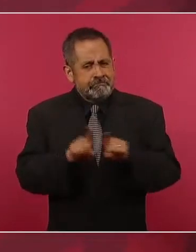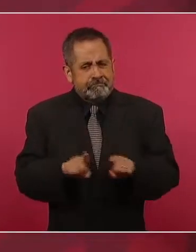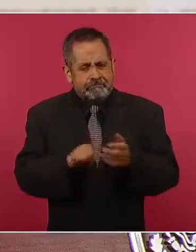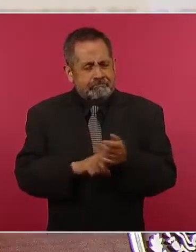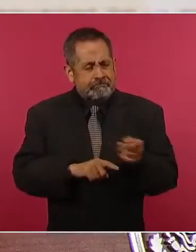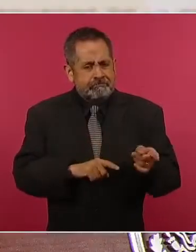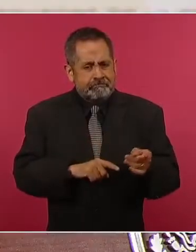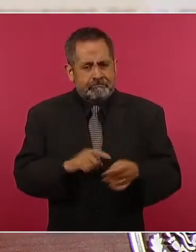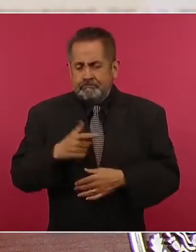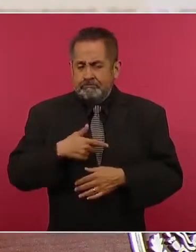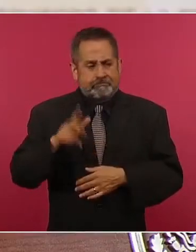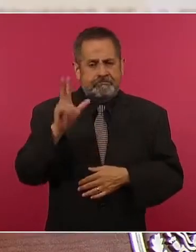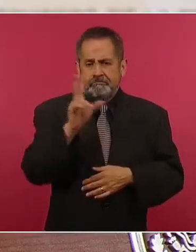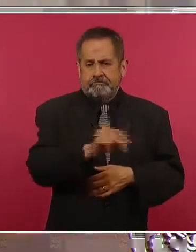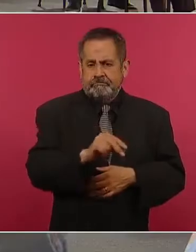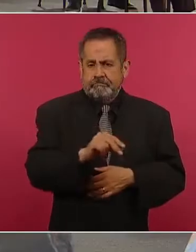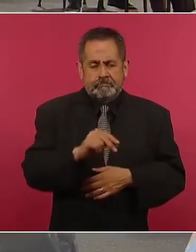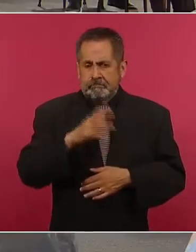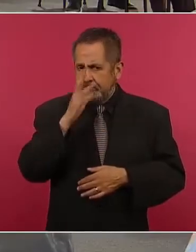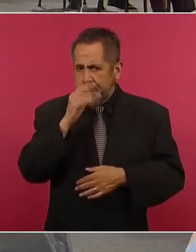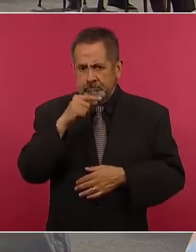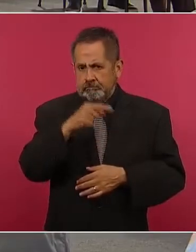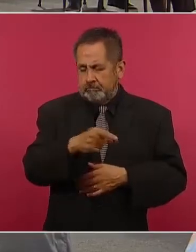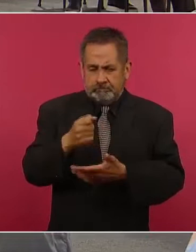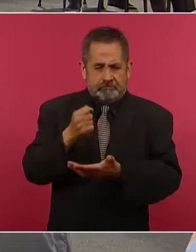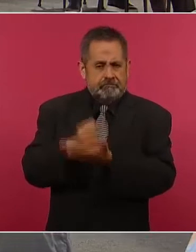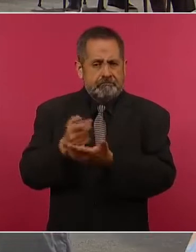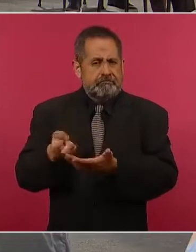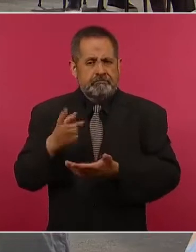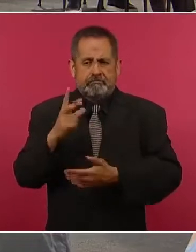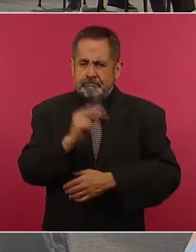Y le dije, pues no, yo no puedo presentar esto.